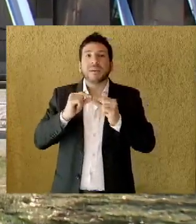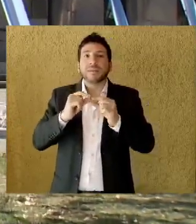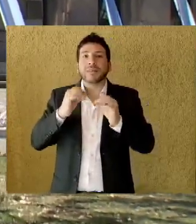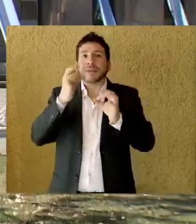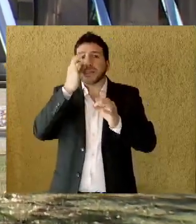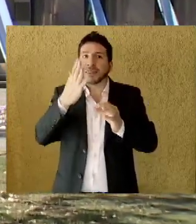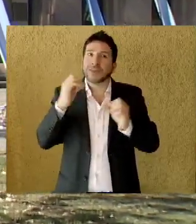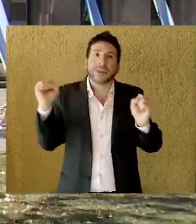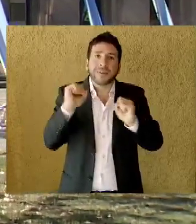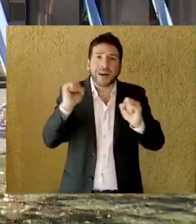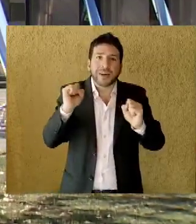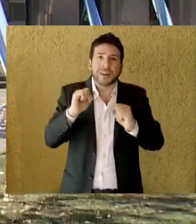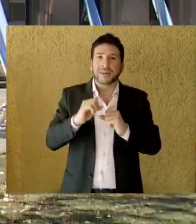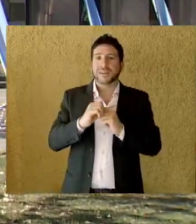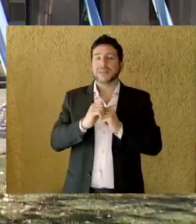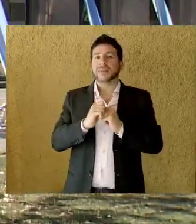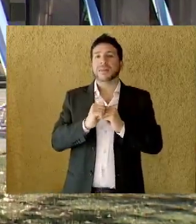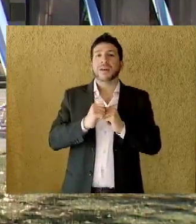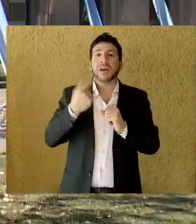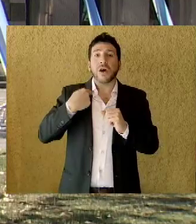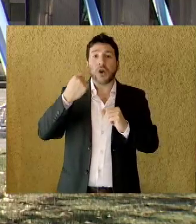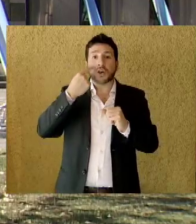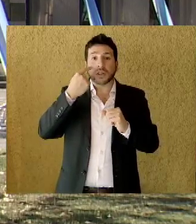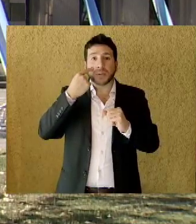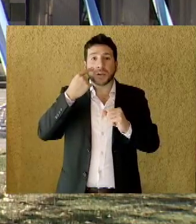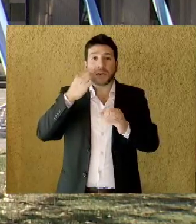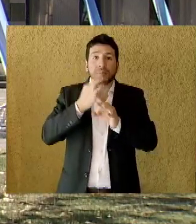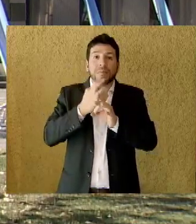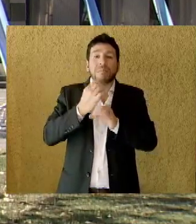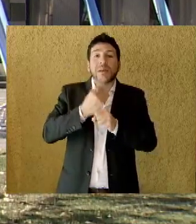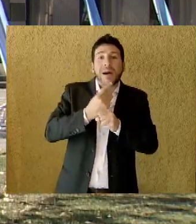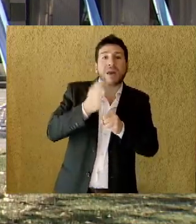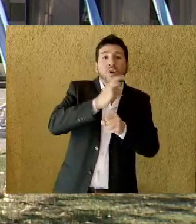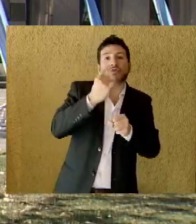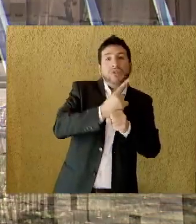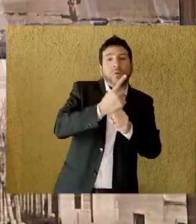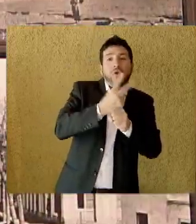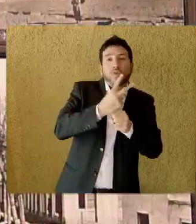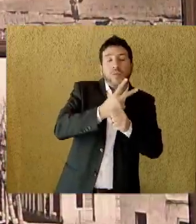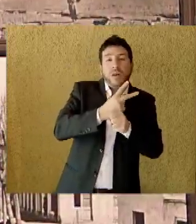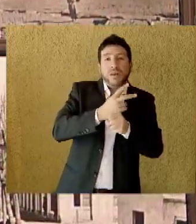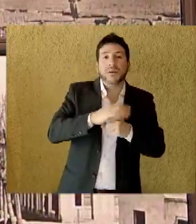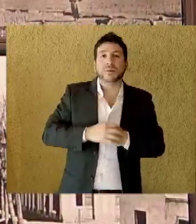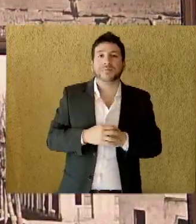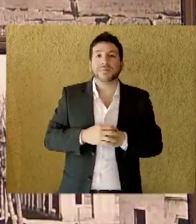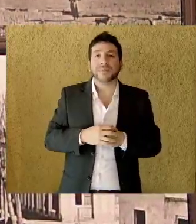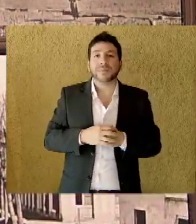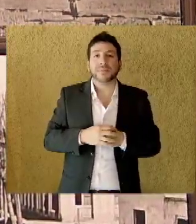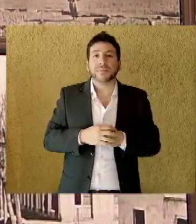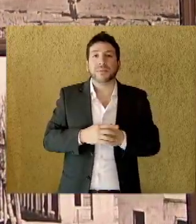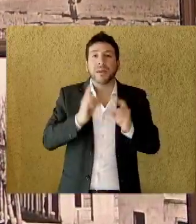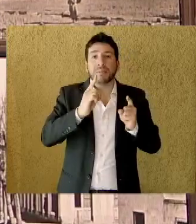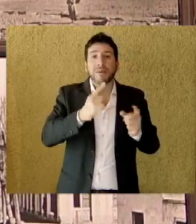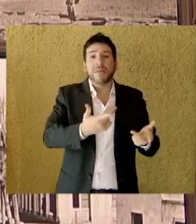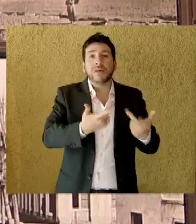aprende definitivamente tiene que ver con los conocimientos adquiridos en aquel momento, en la primaria o en la secundaria. Sí. Lo que decía Anita recién, muy